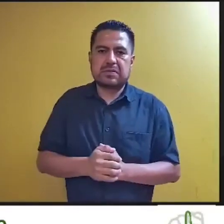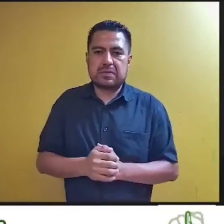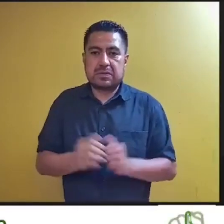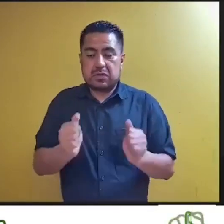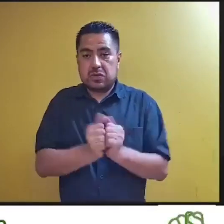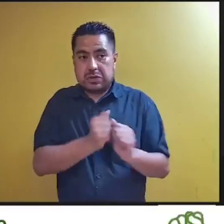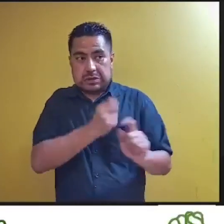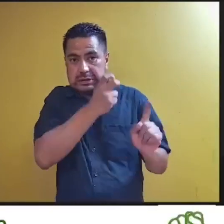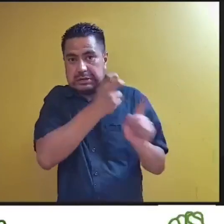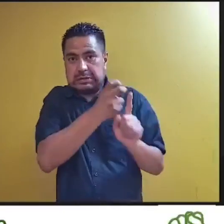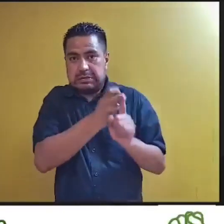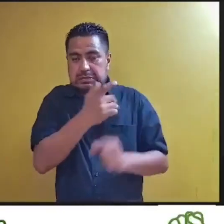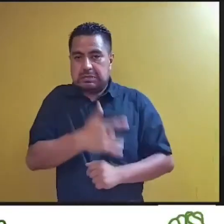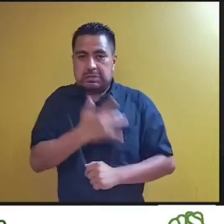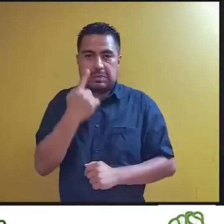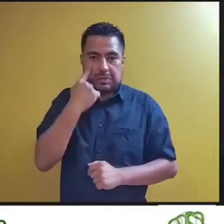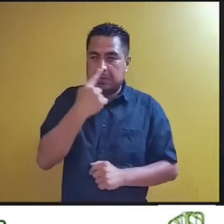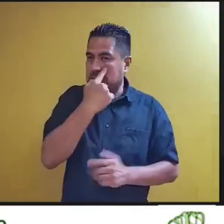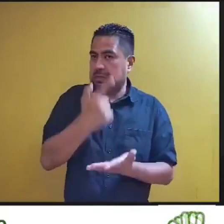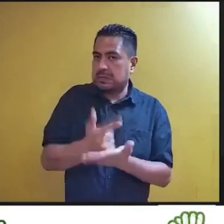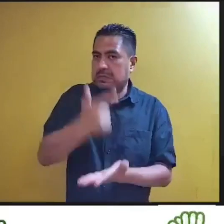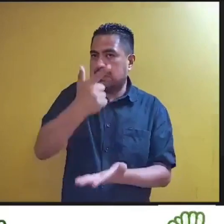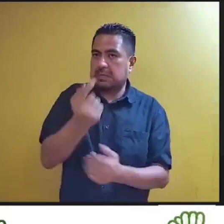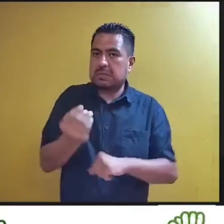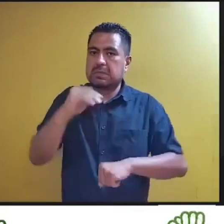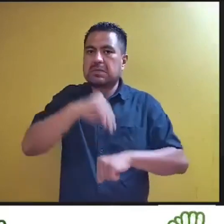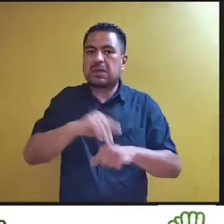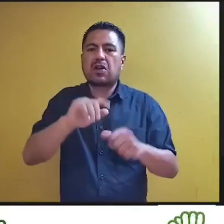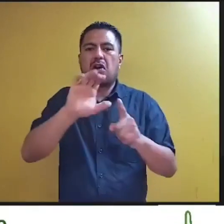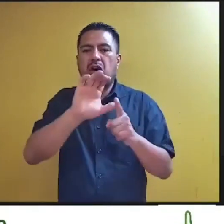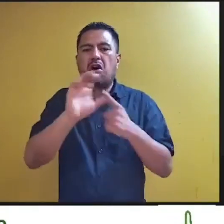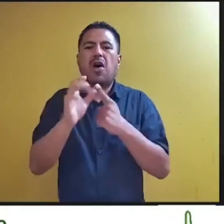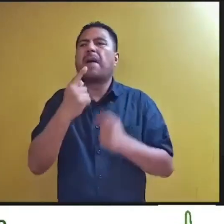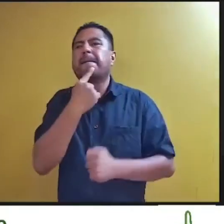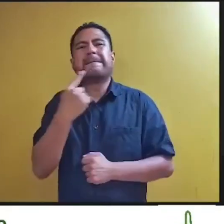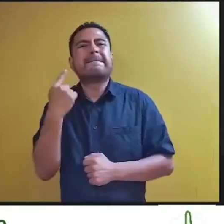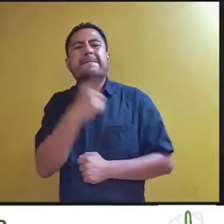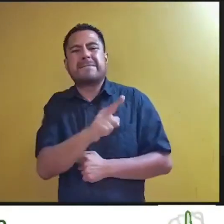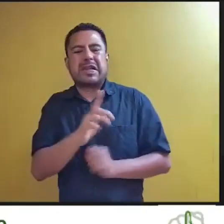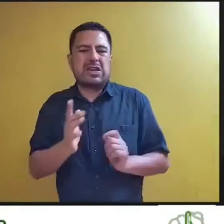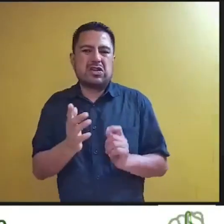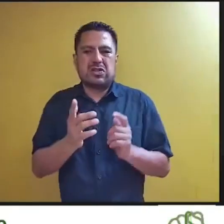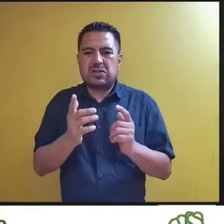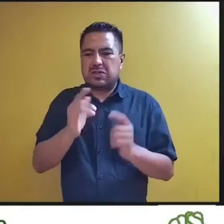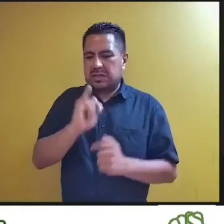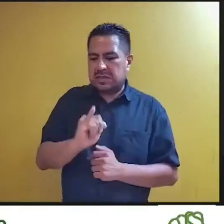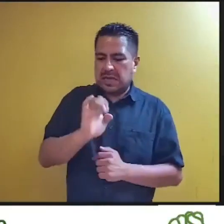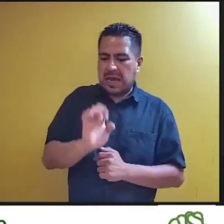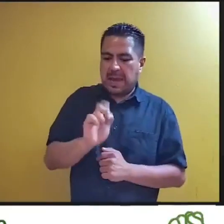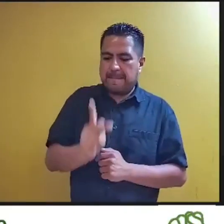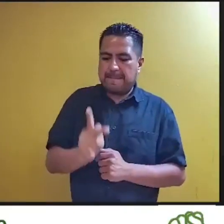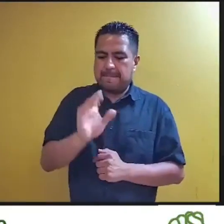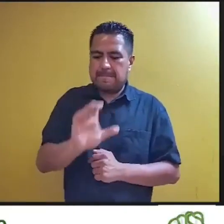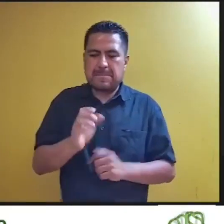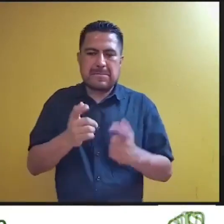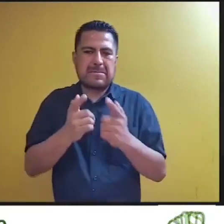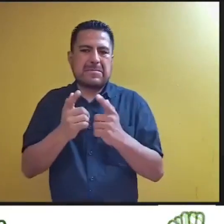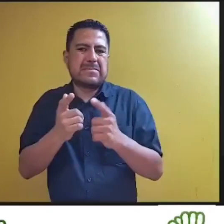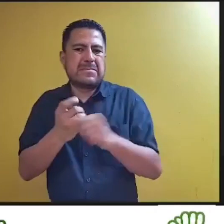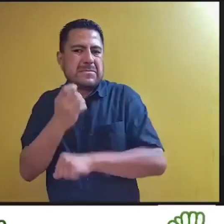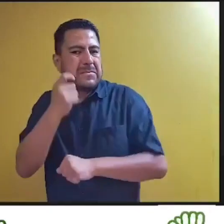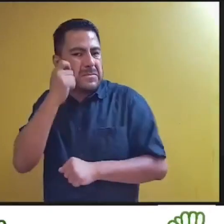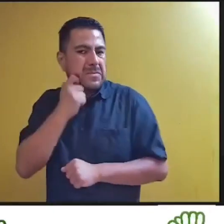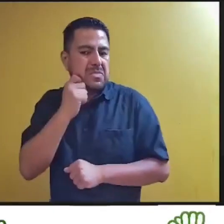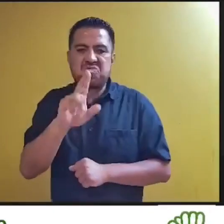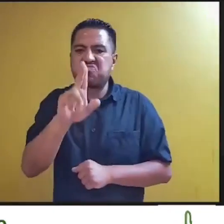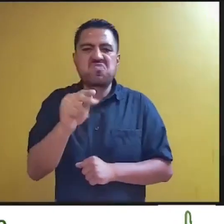Bajo esa tesitura se estima que el agravio es fundado y en virtud de que la Comisión de Quejas y Denuncias del Instituto Electoral y de Participación Ciudadana del Estado de Guerrero